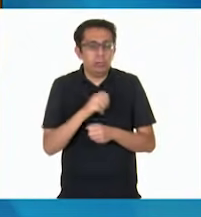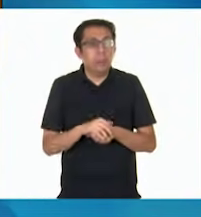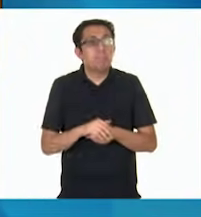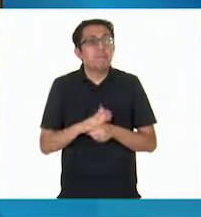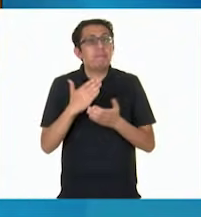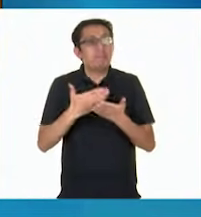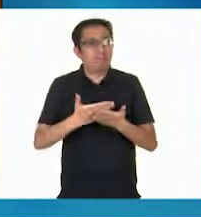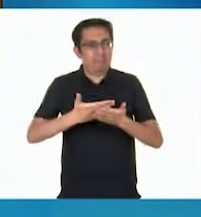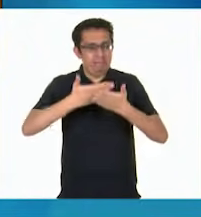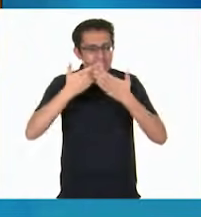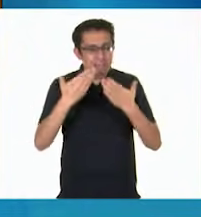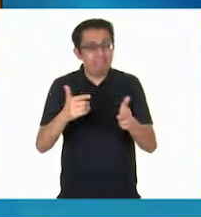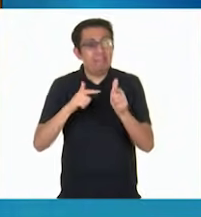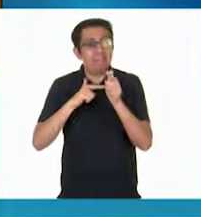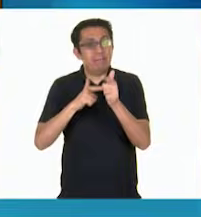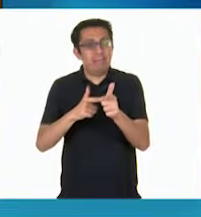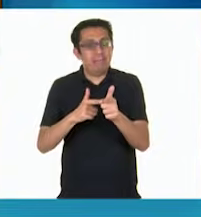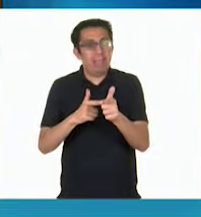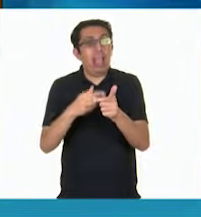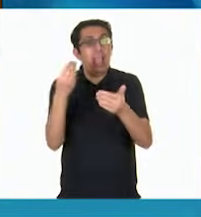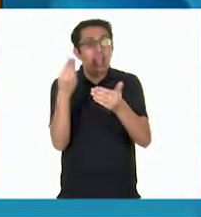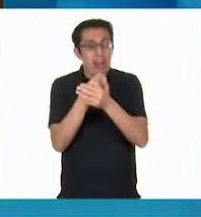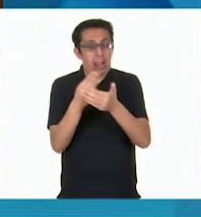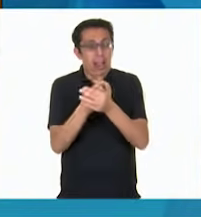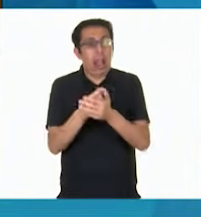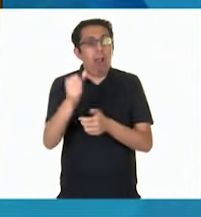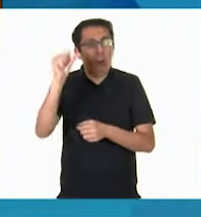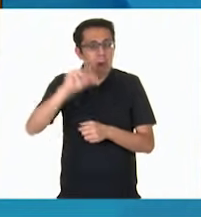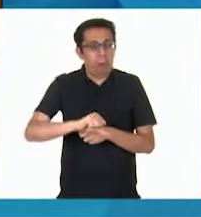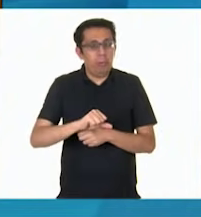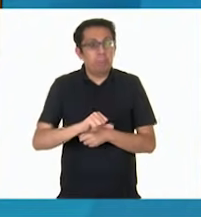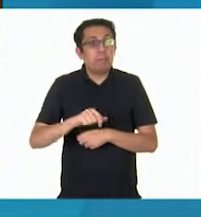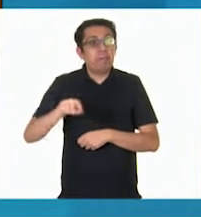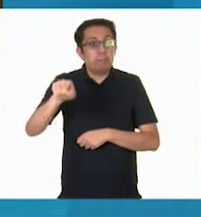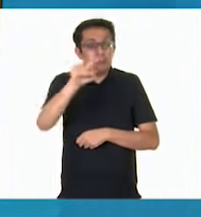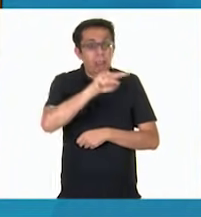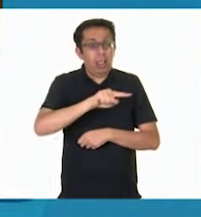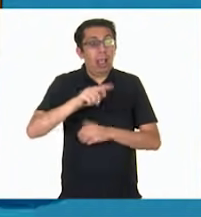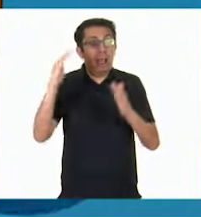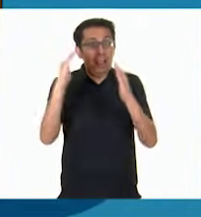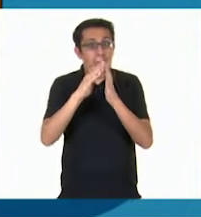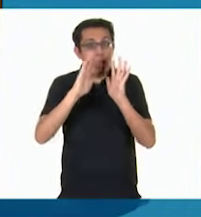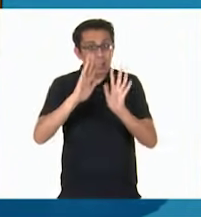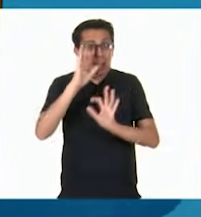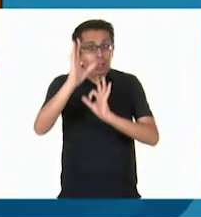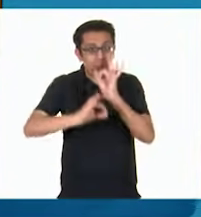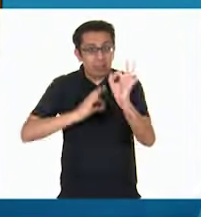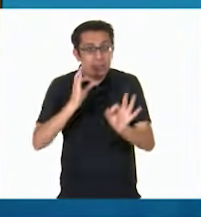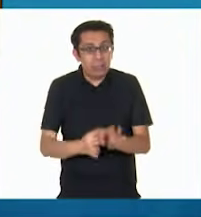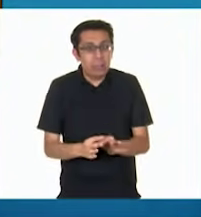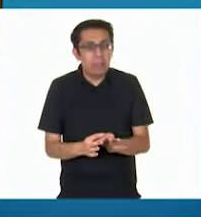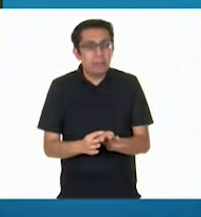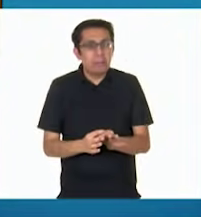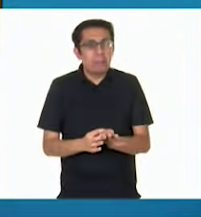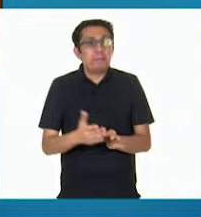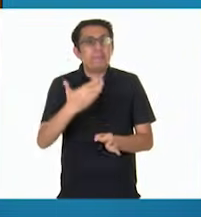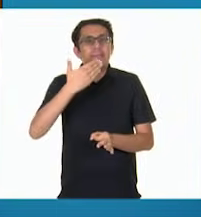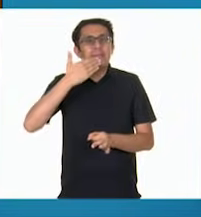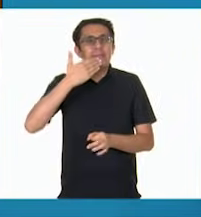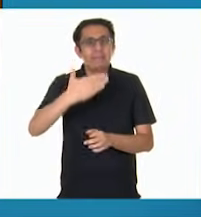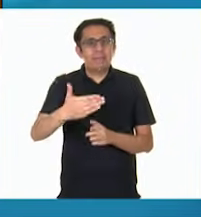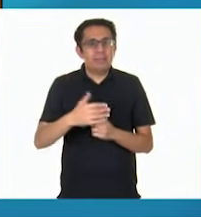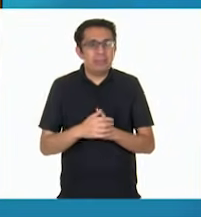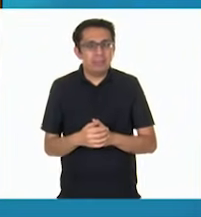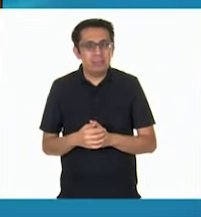Ahora es momento de seguir con el programa de hoy. ¿Listas? ¿Listos? ¡Muy